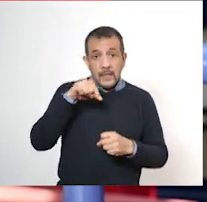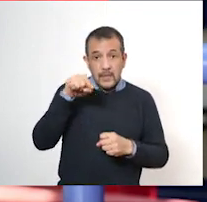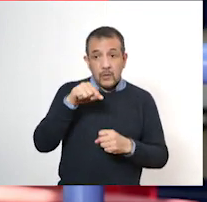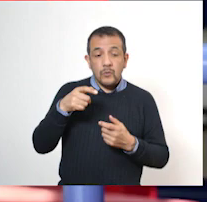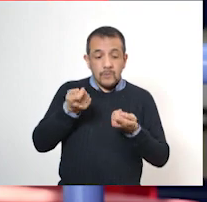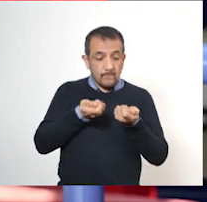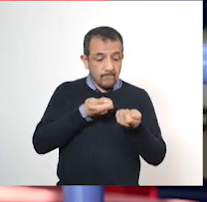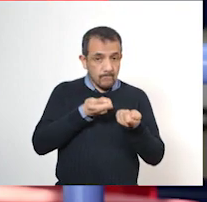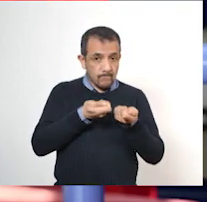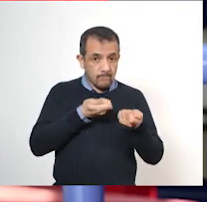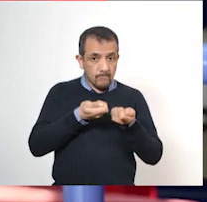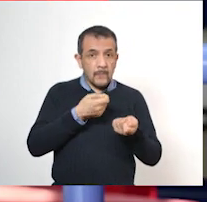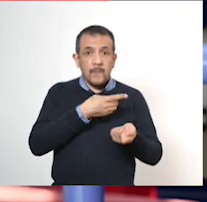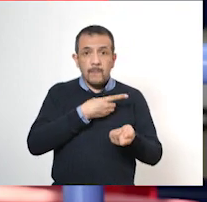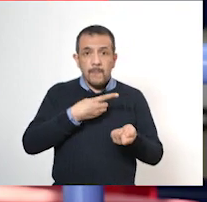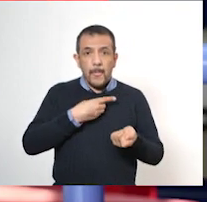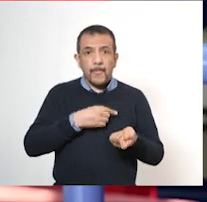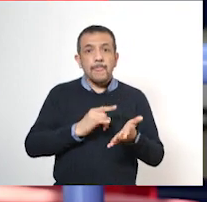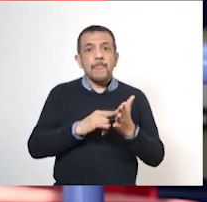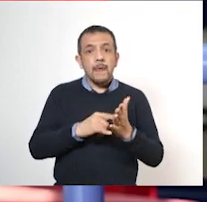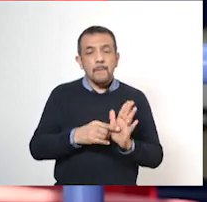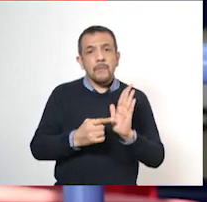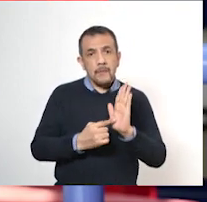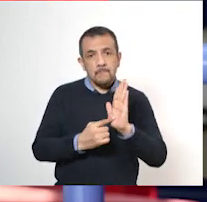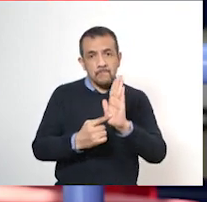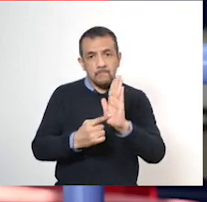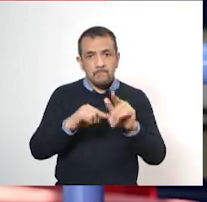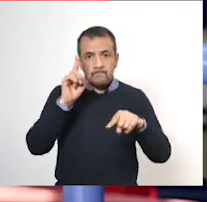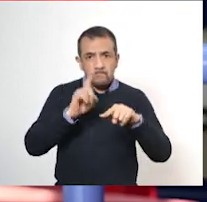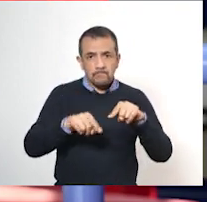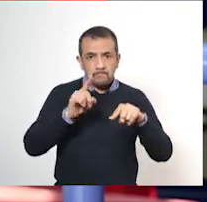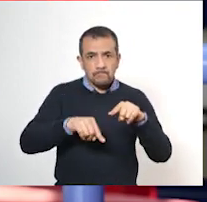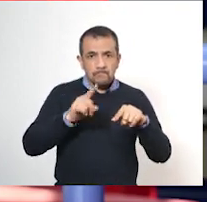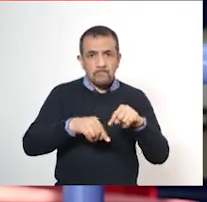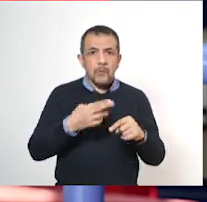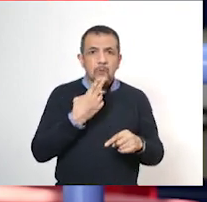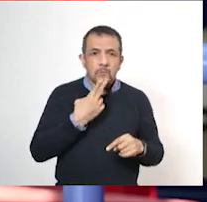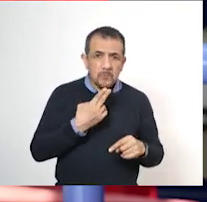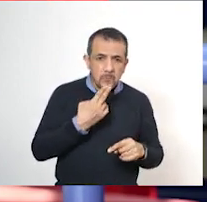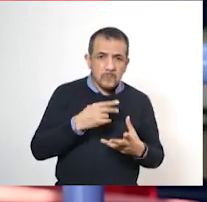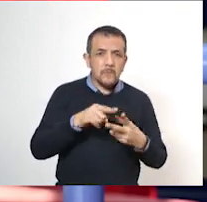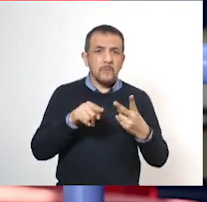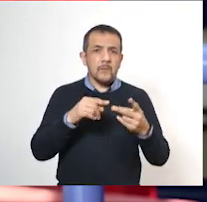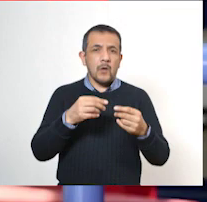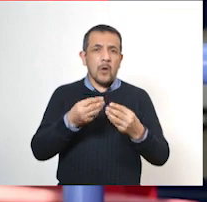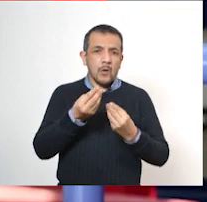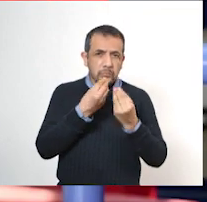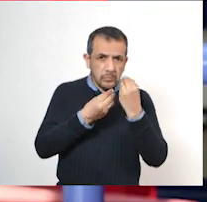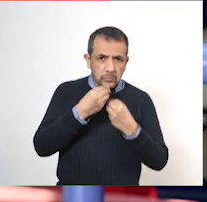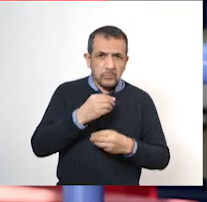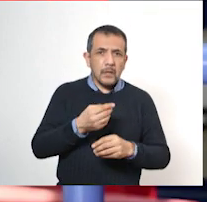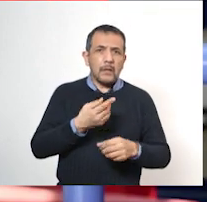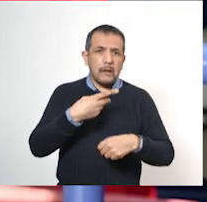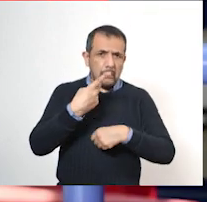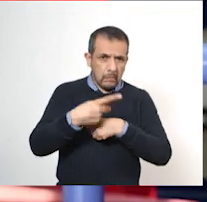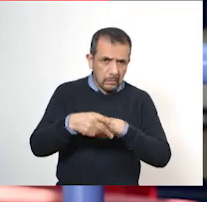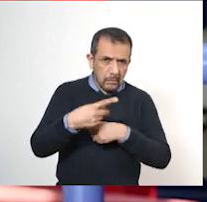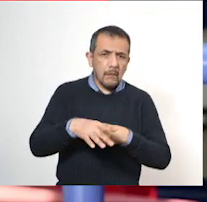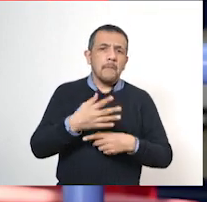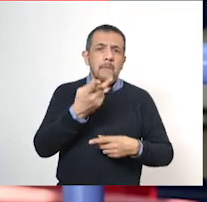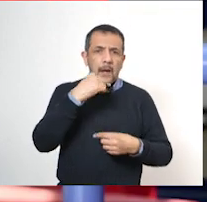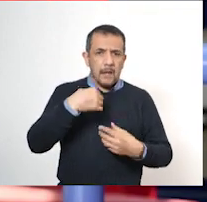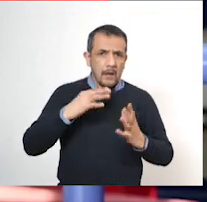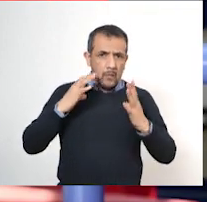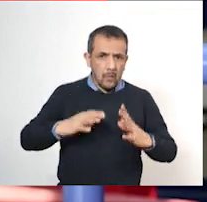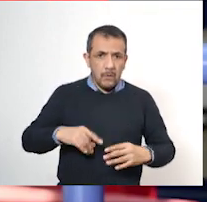comida chatarra ponga estos anuncios que van dirigidos a ti y que tratan de convencerte de que consumas sus productos que te hacen daño a ti